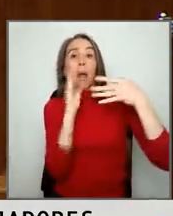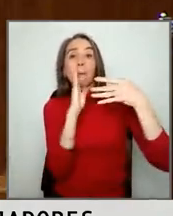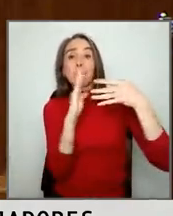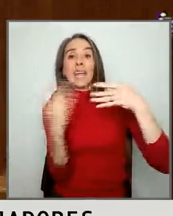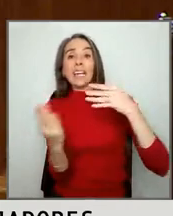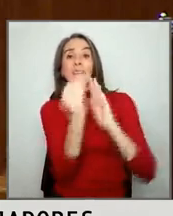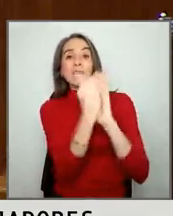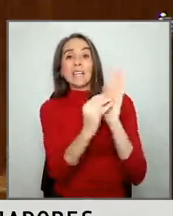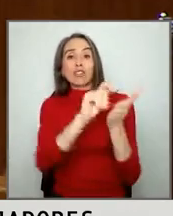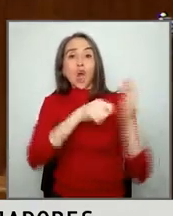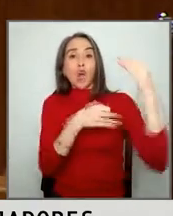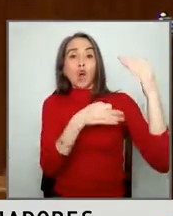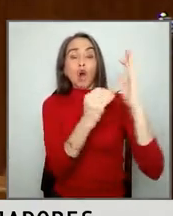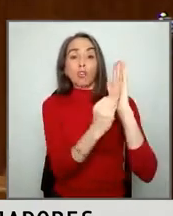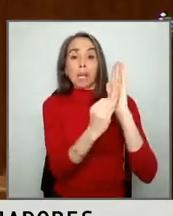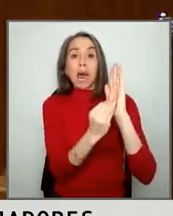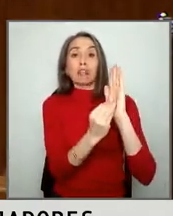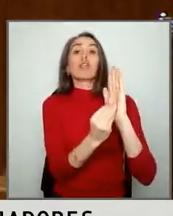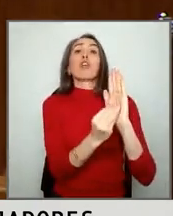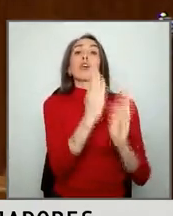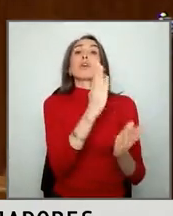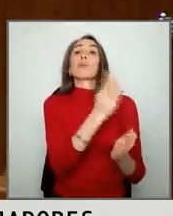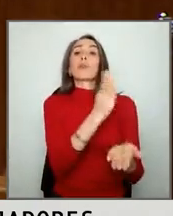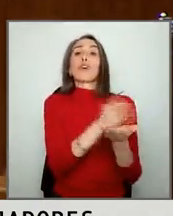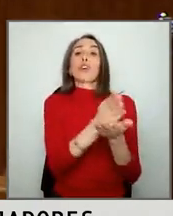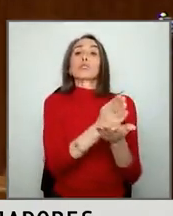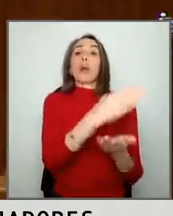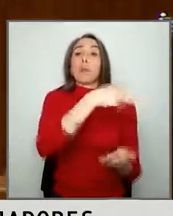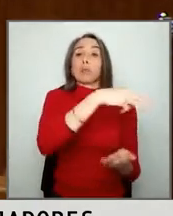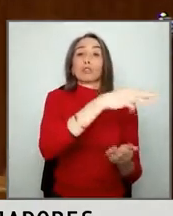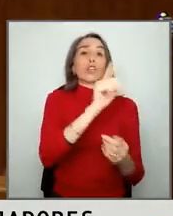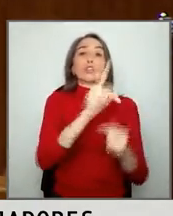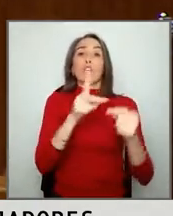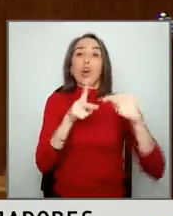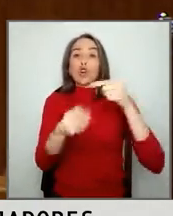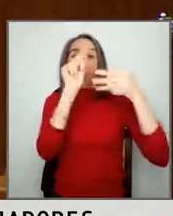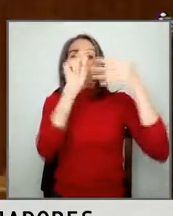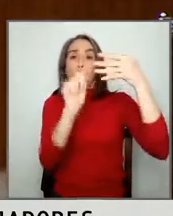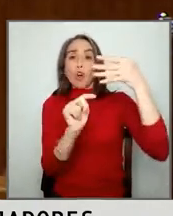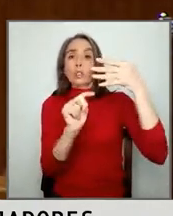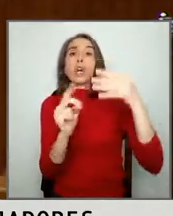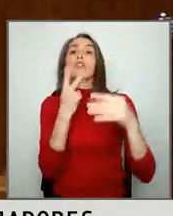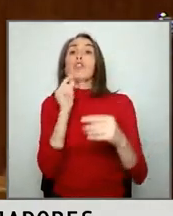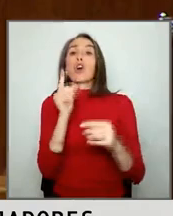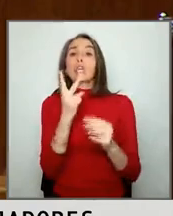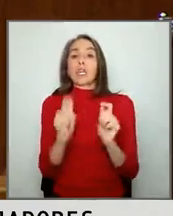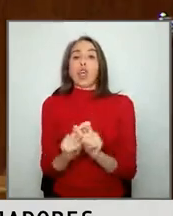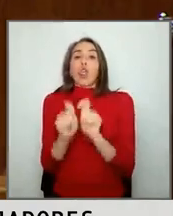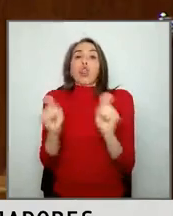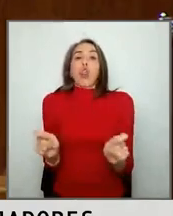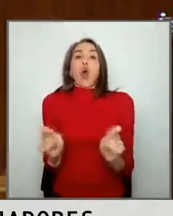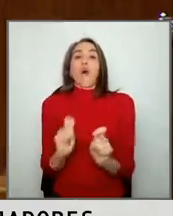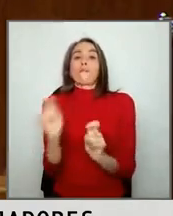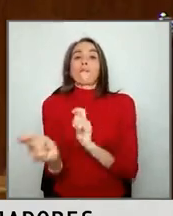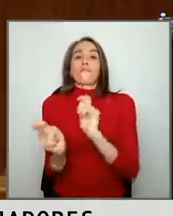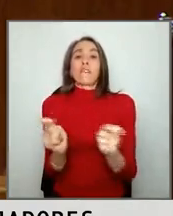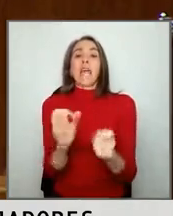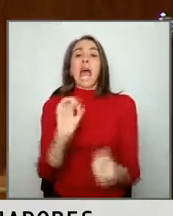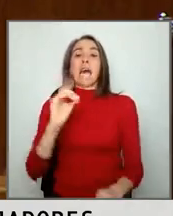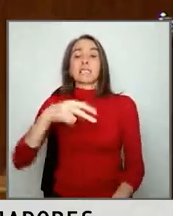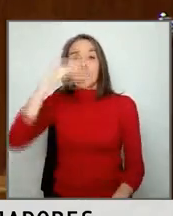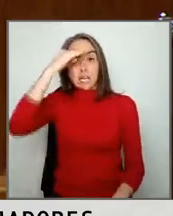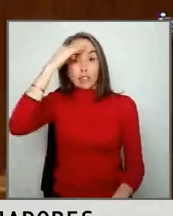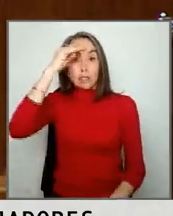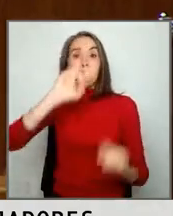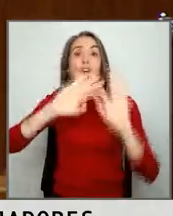aclaran los autores que la iniciativa no pretende que se mantengan dos asignaciones de experiencia sino que se fije el monto total de asignaciones